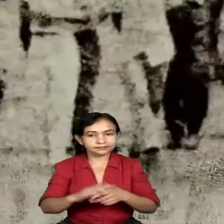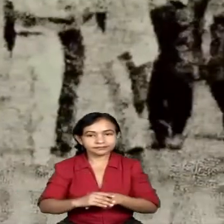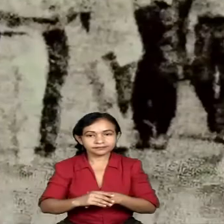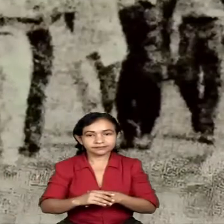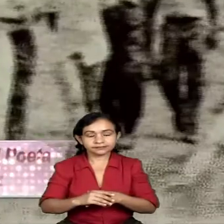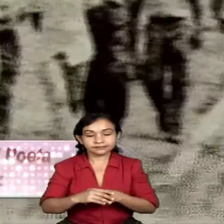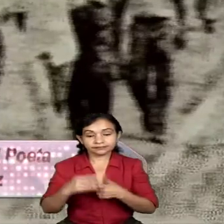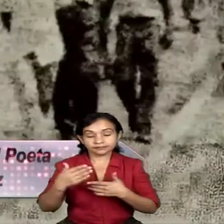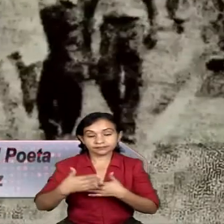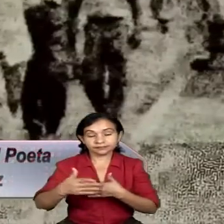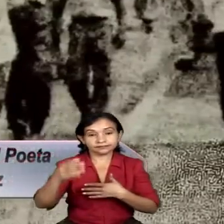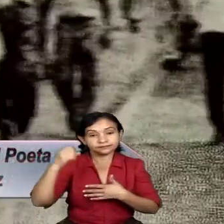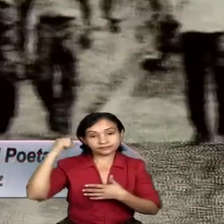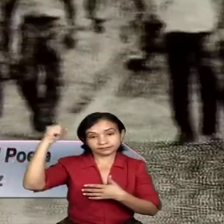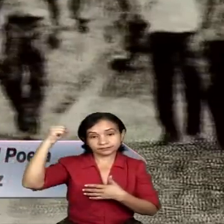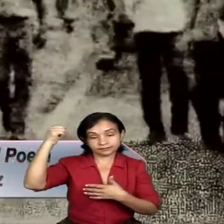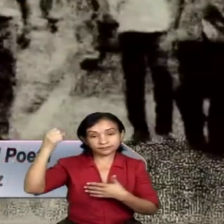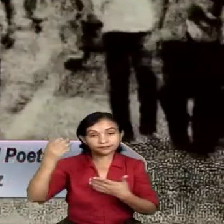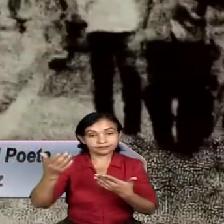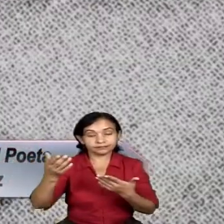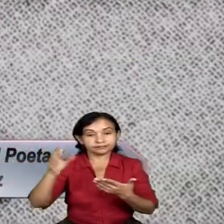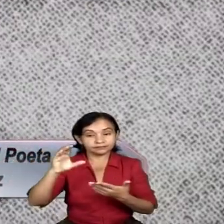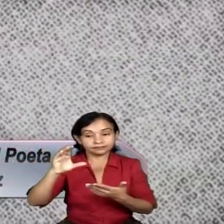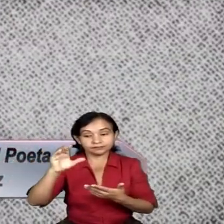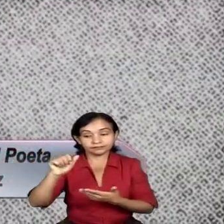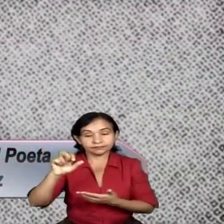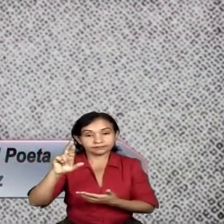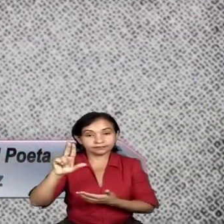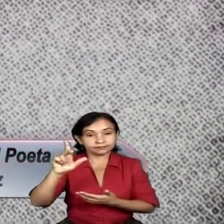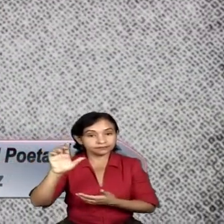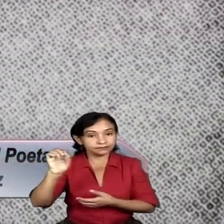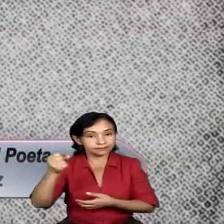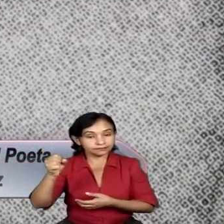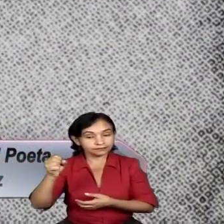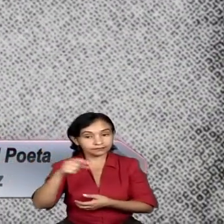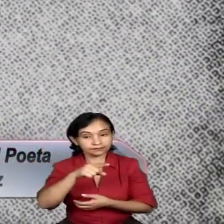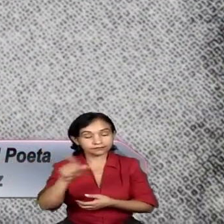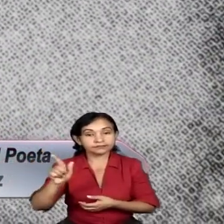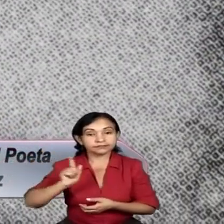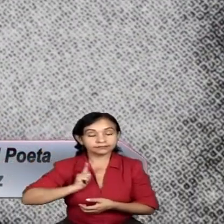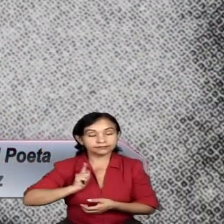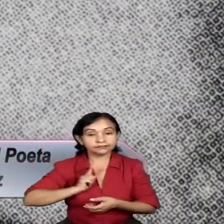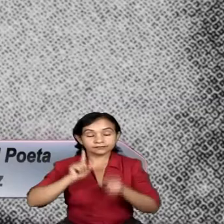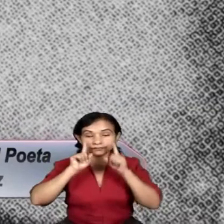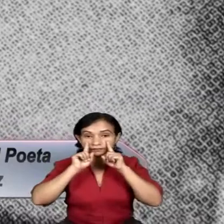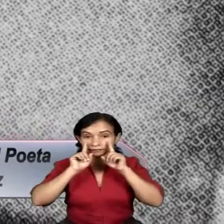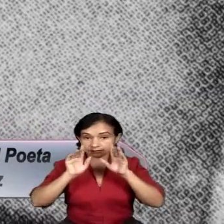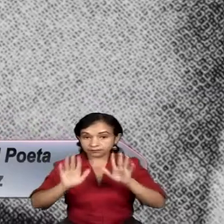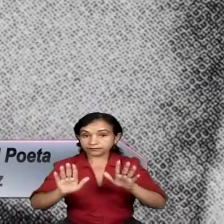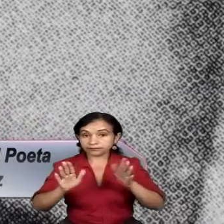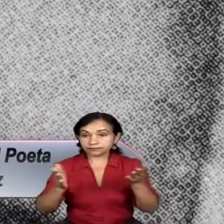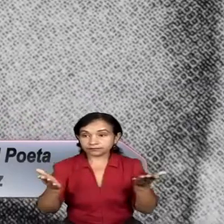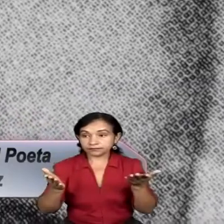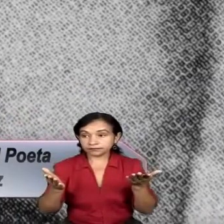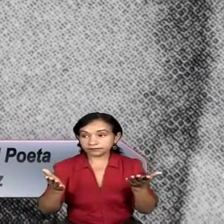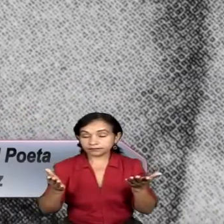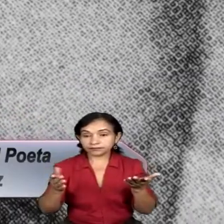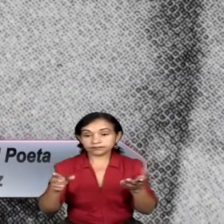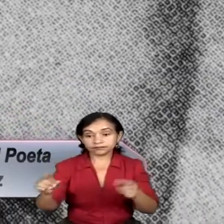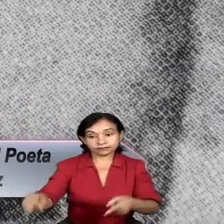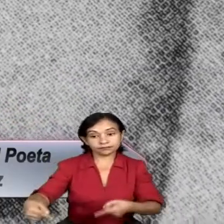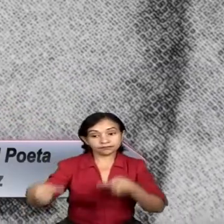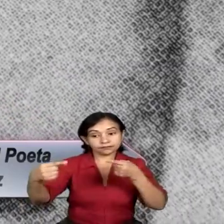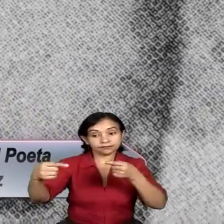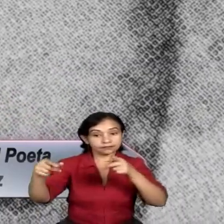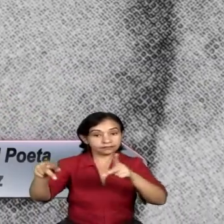cuando triunfemos, Carlos, hay que tener cuidado con esa